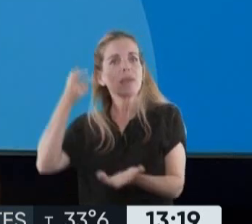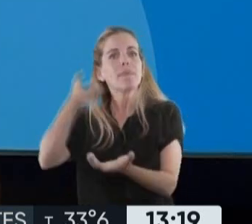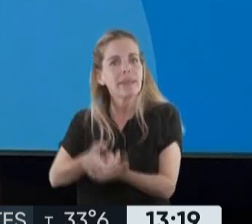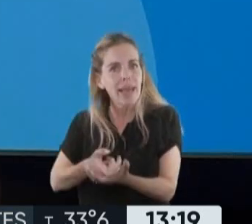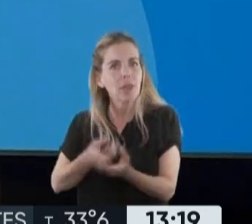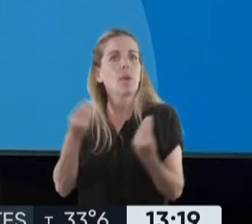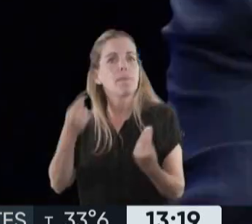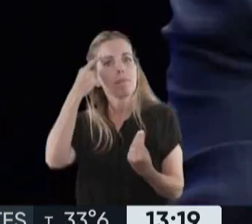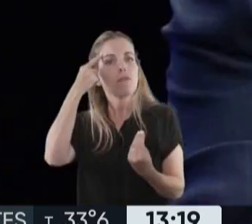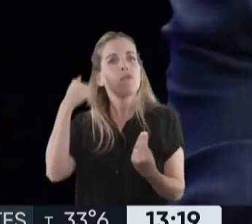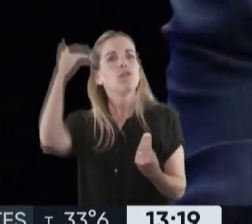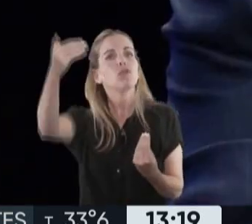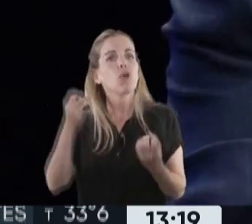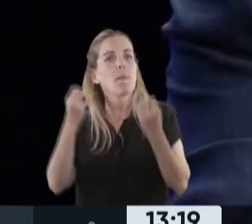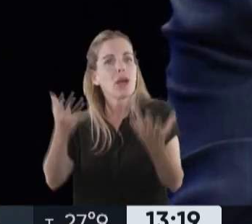para crecer.